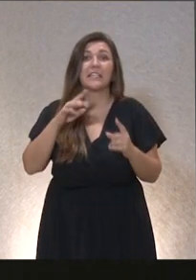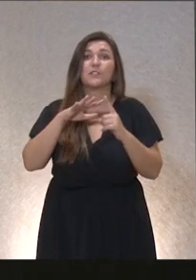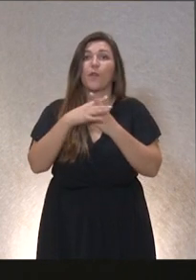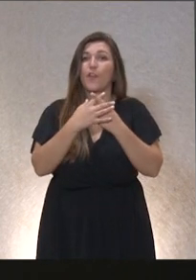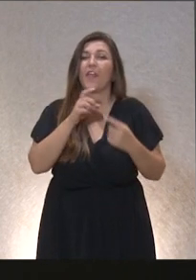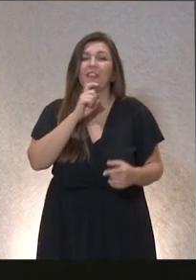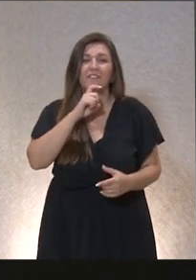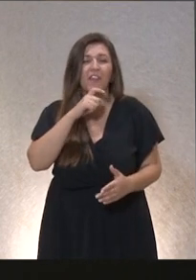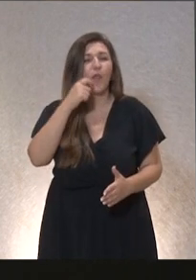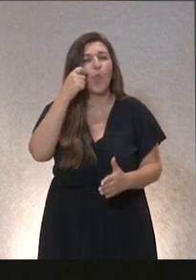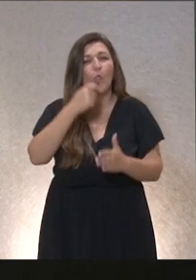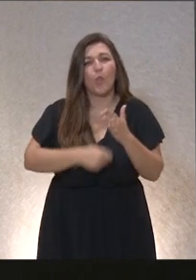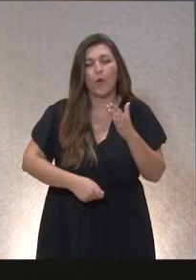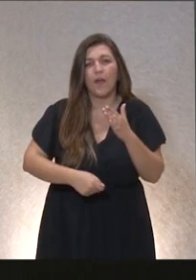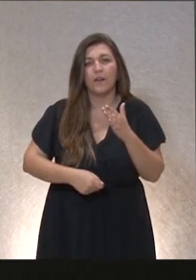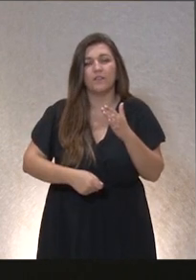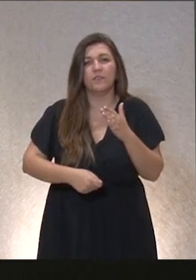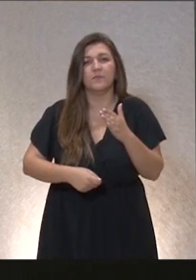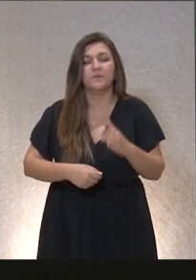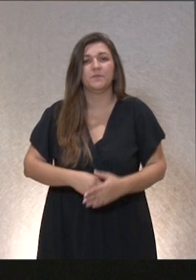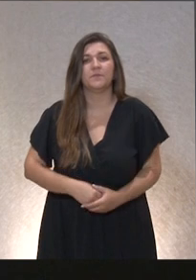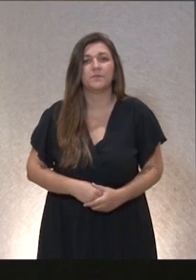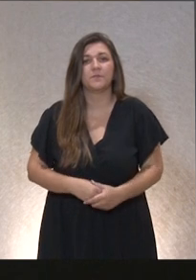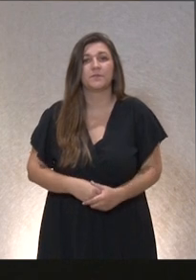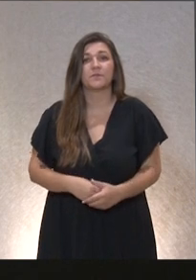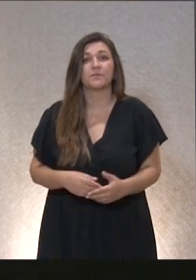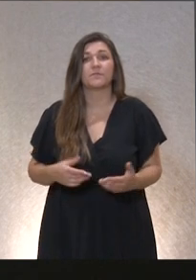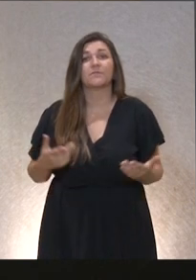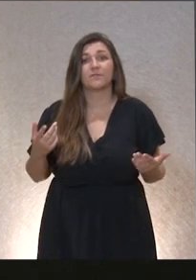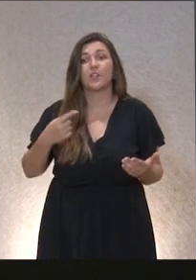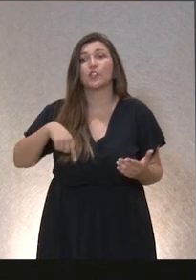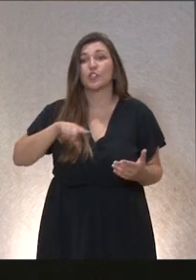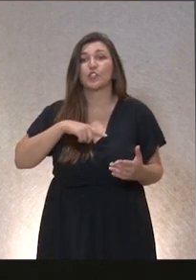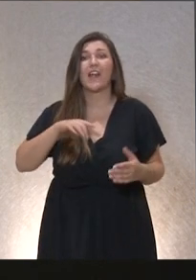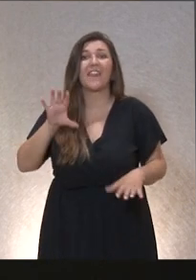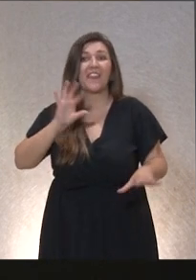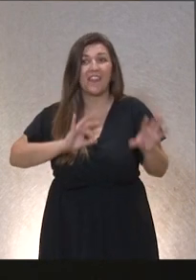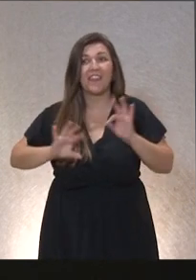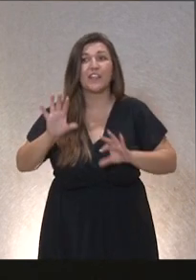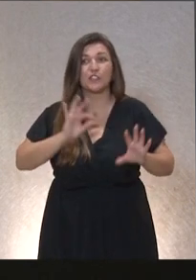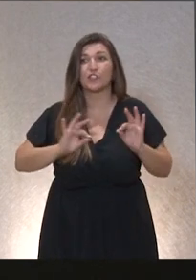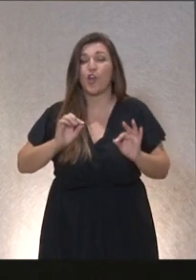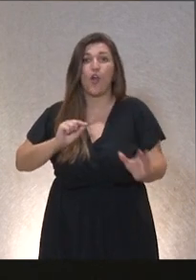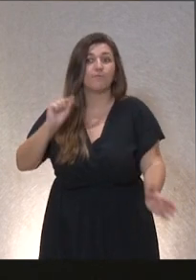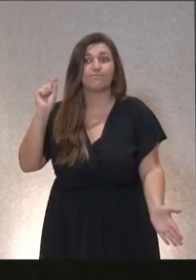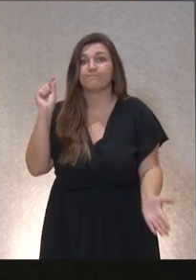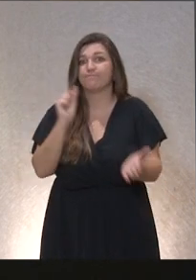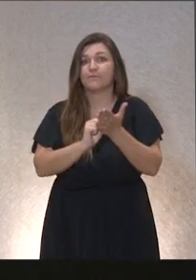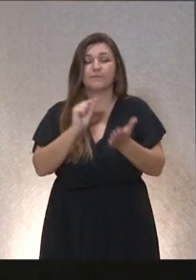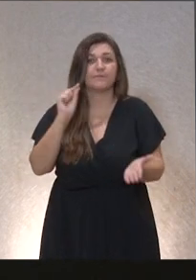compleja muy dura Donde ha habido que tomar decisiones muy rápidas